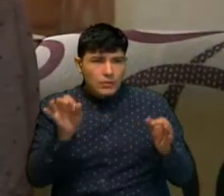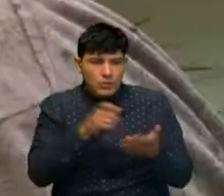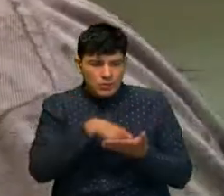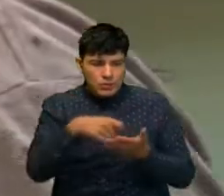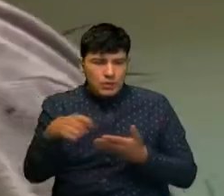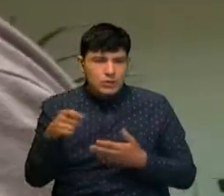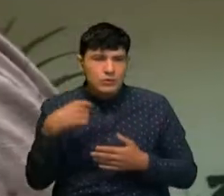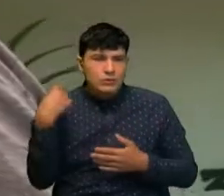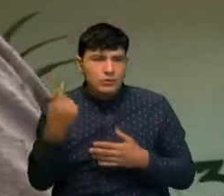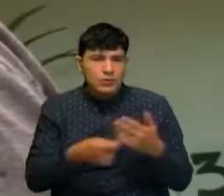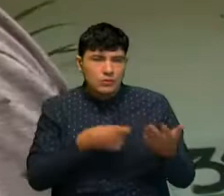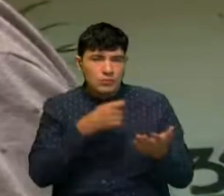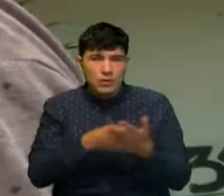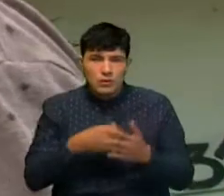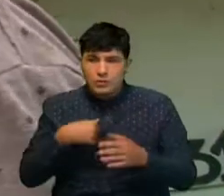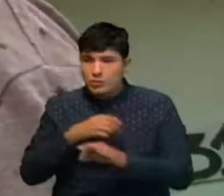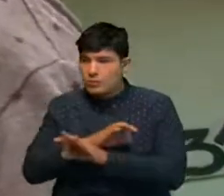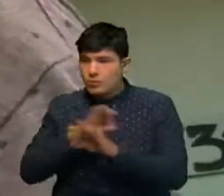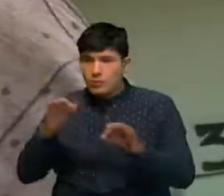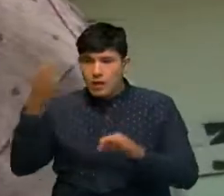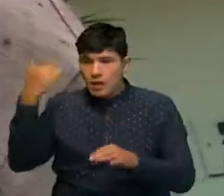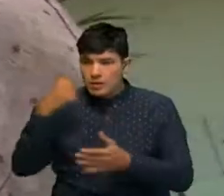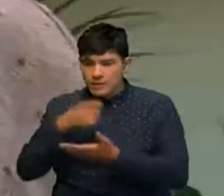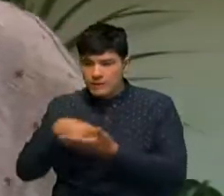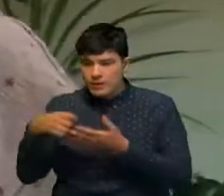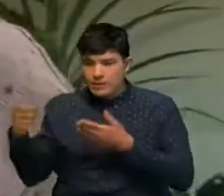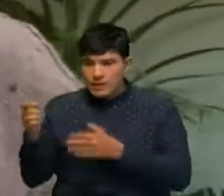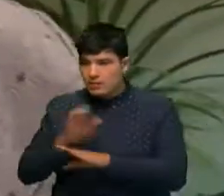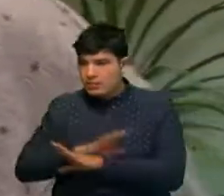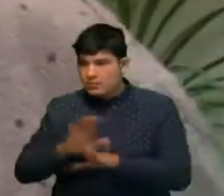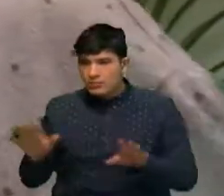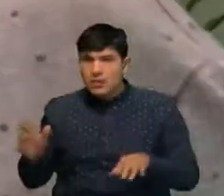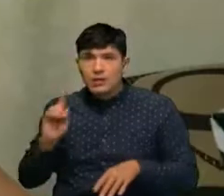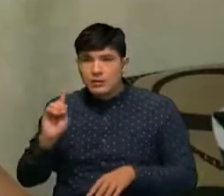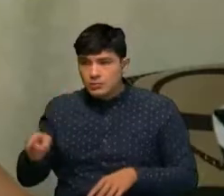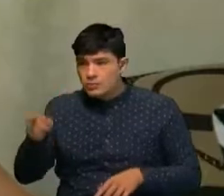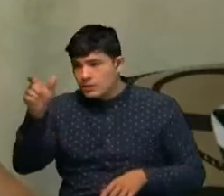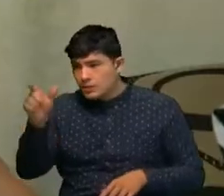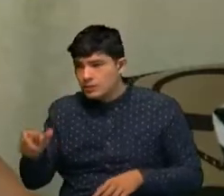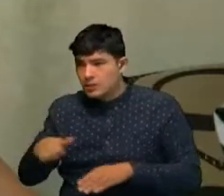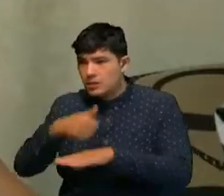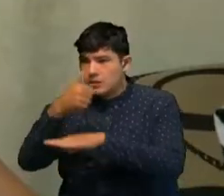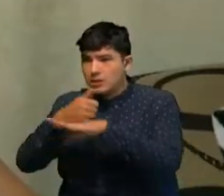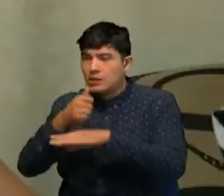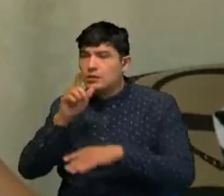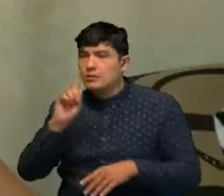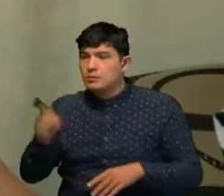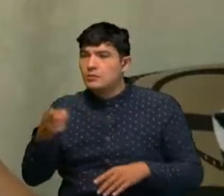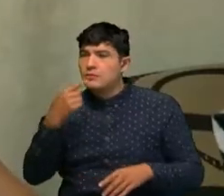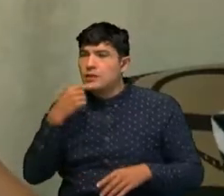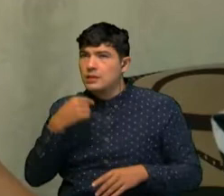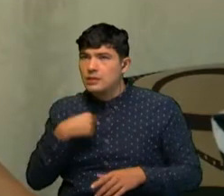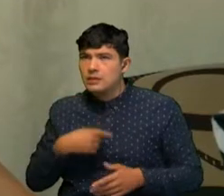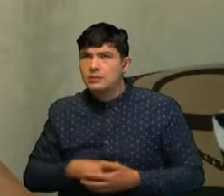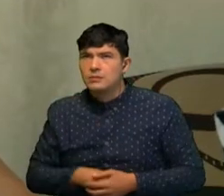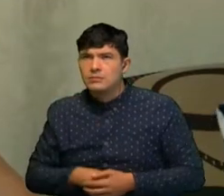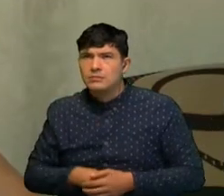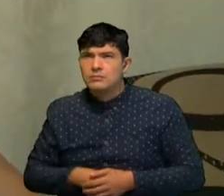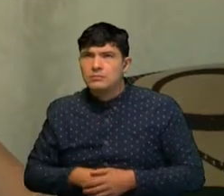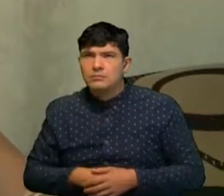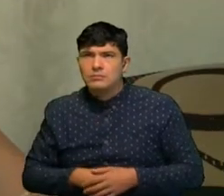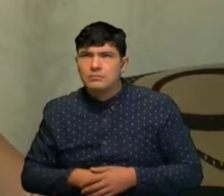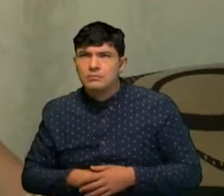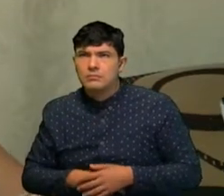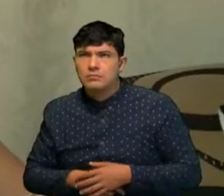contrato. Yo no firmé ningún contrato, sino que el patrón me dijo que no, que